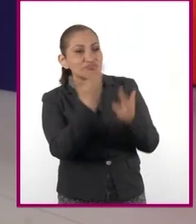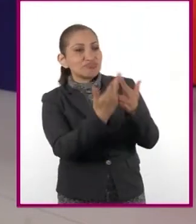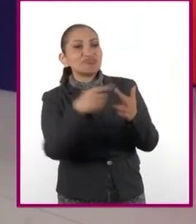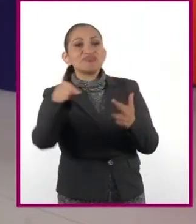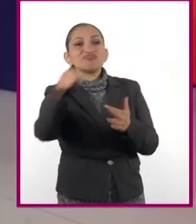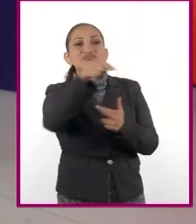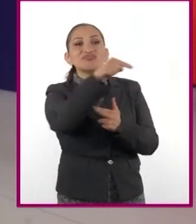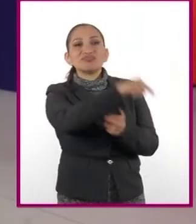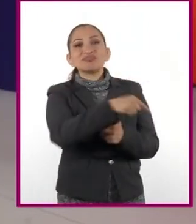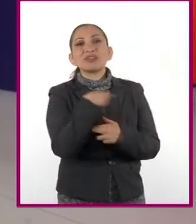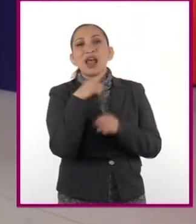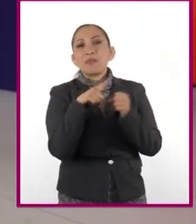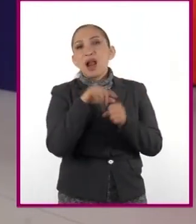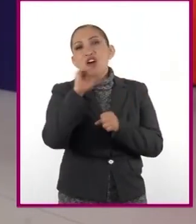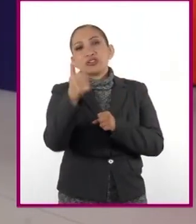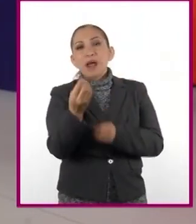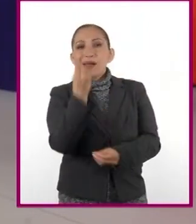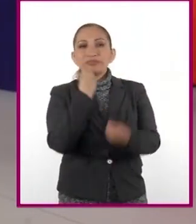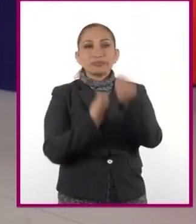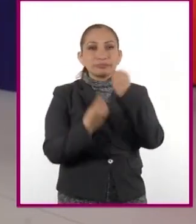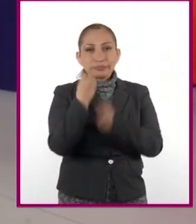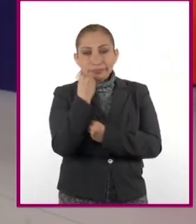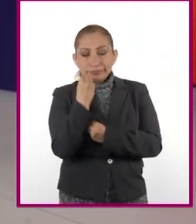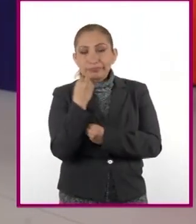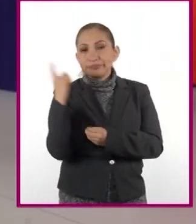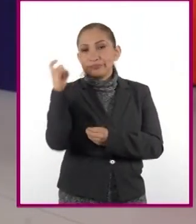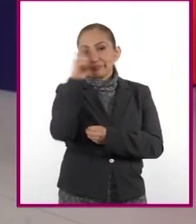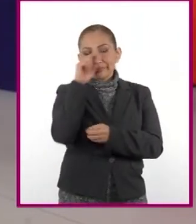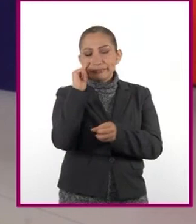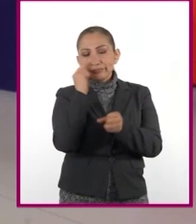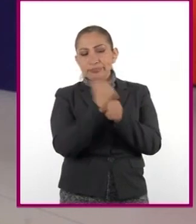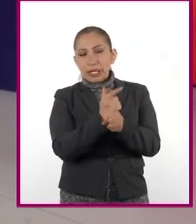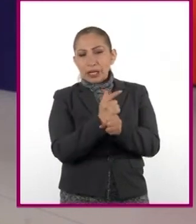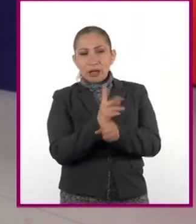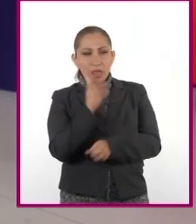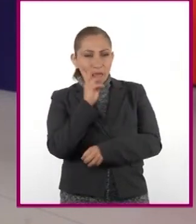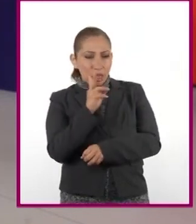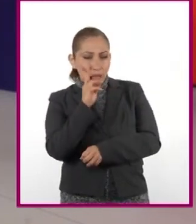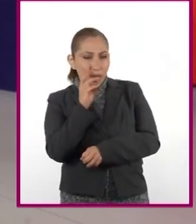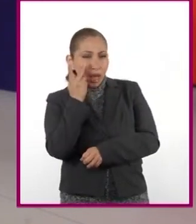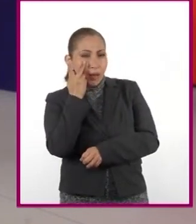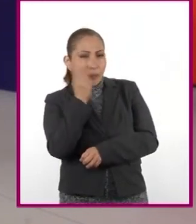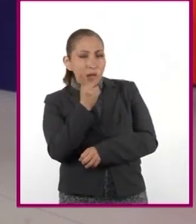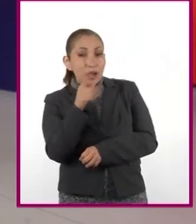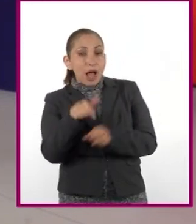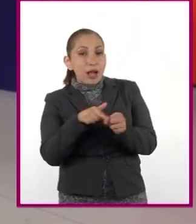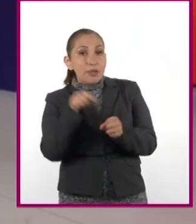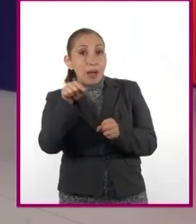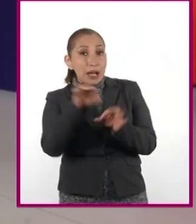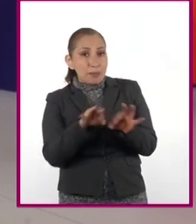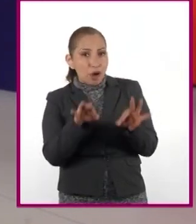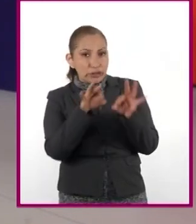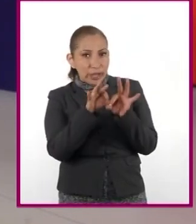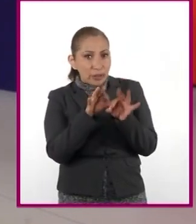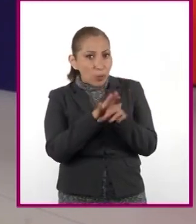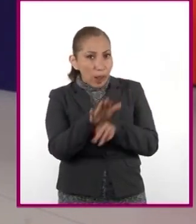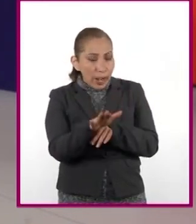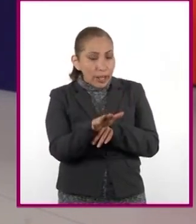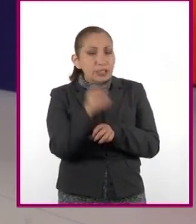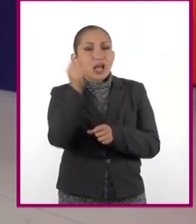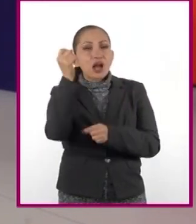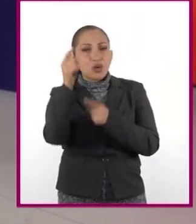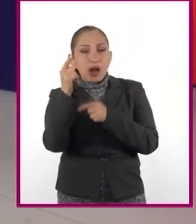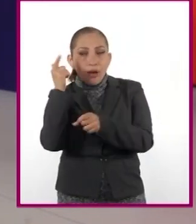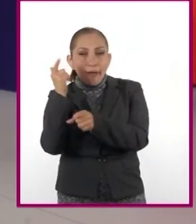abundante número de presas. Es difícil identificar experimentalmente las especies clave y algunas